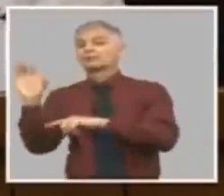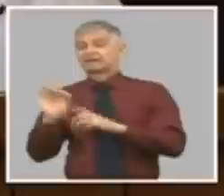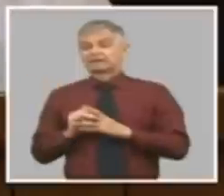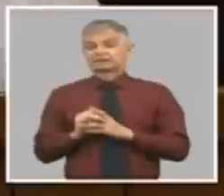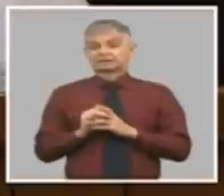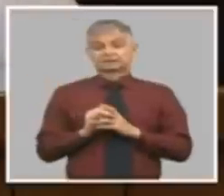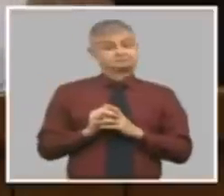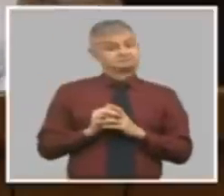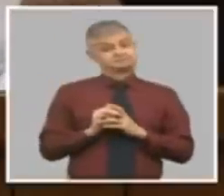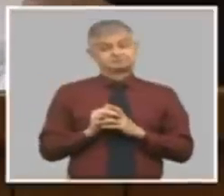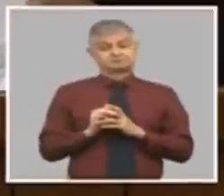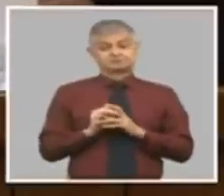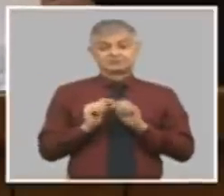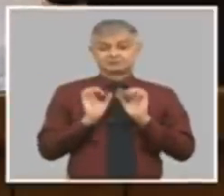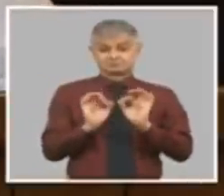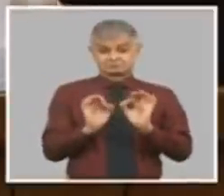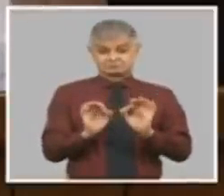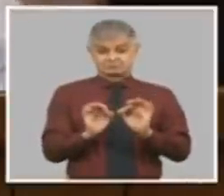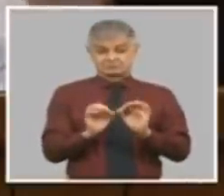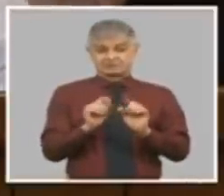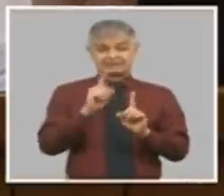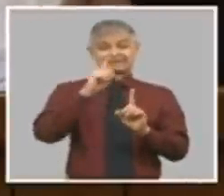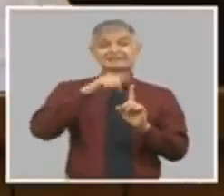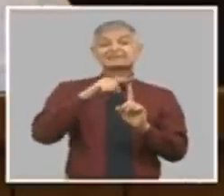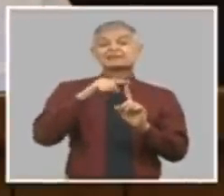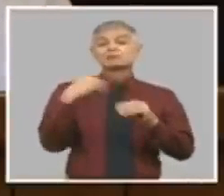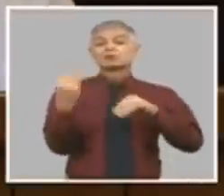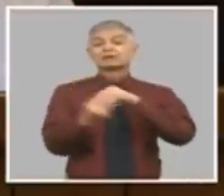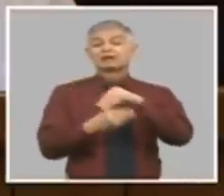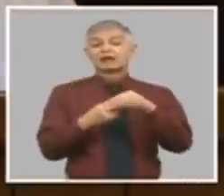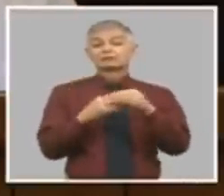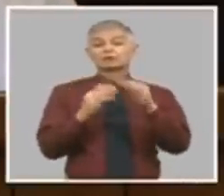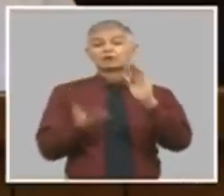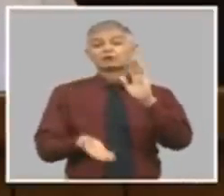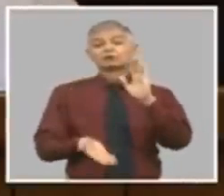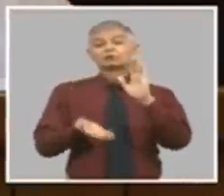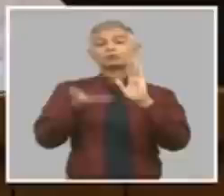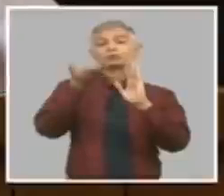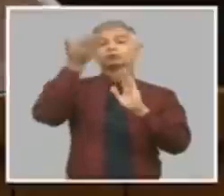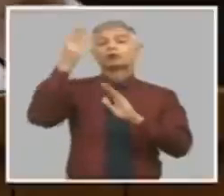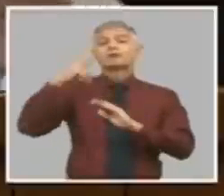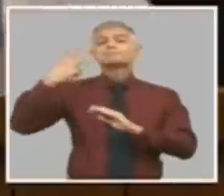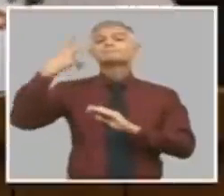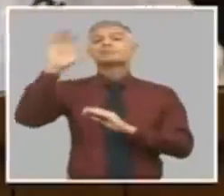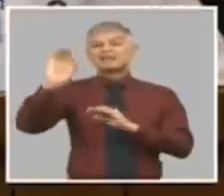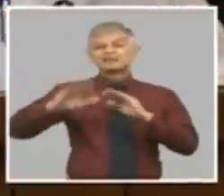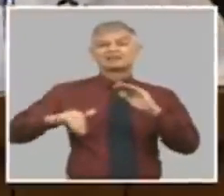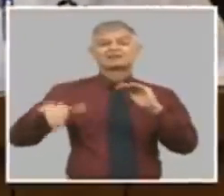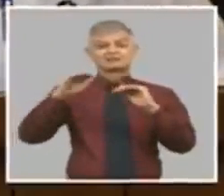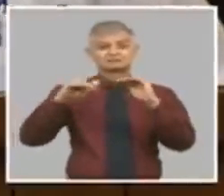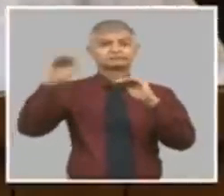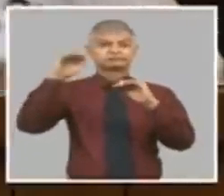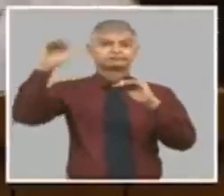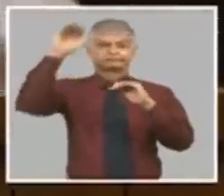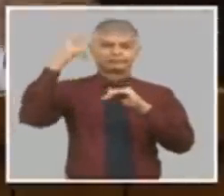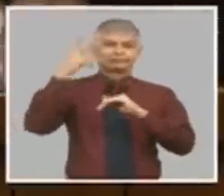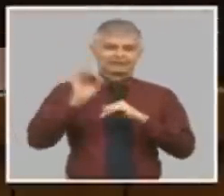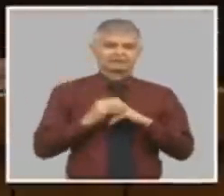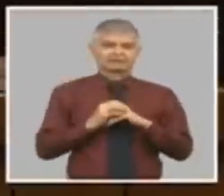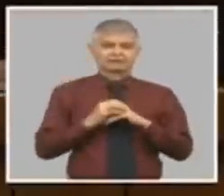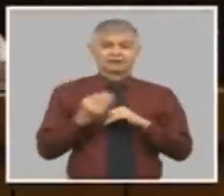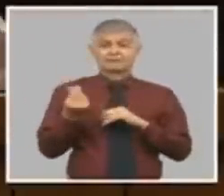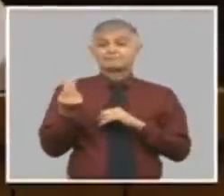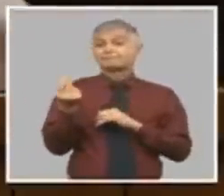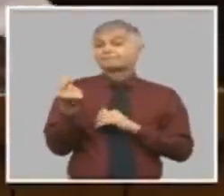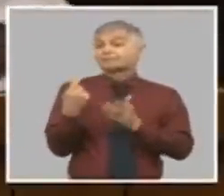sencillo. El tipo de cambio subió 20 veces. Y si los precios crecen 20